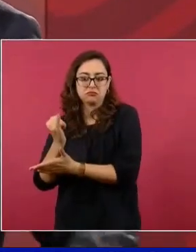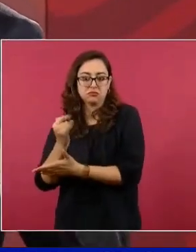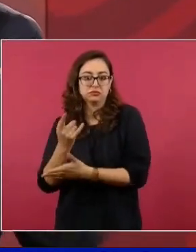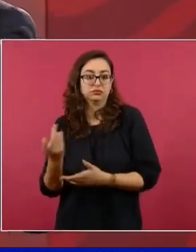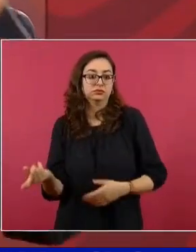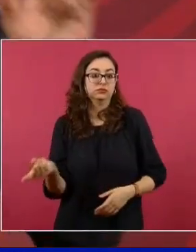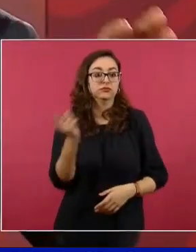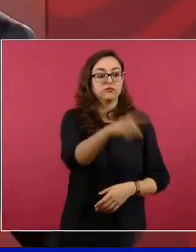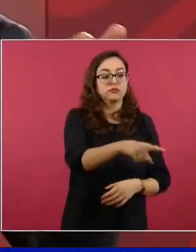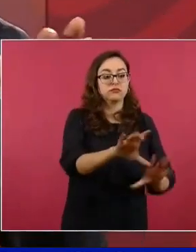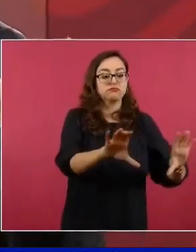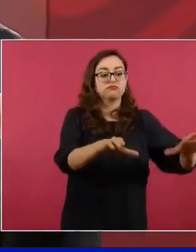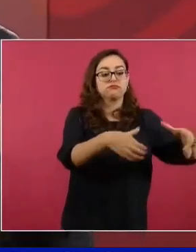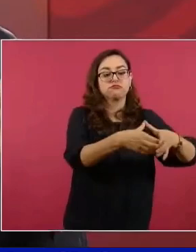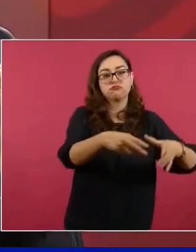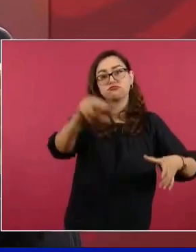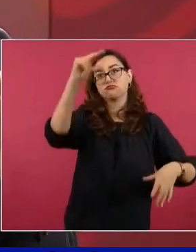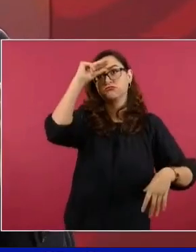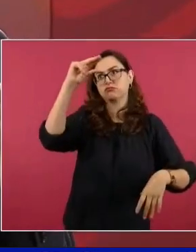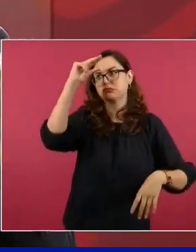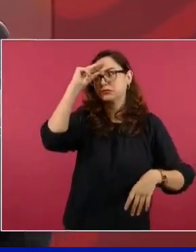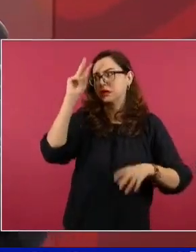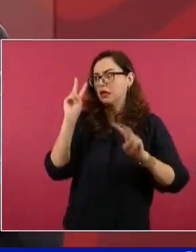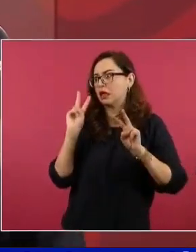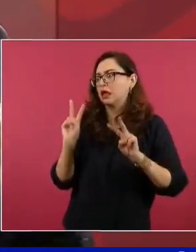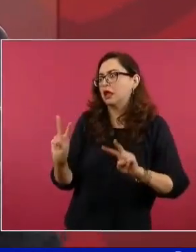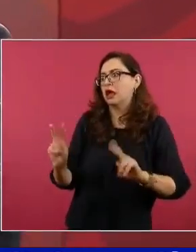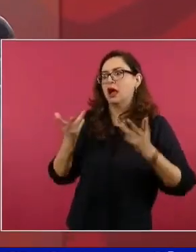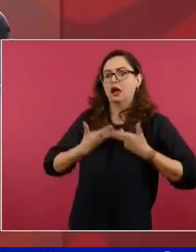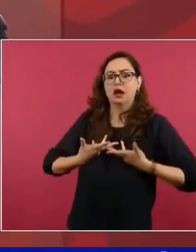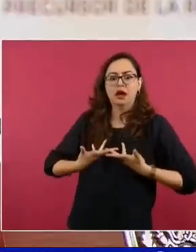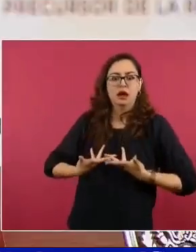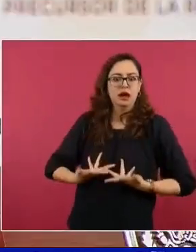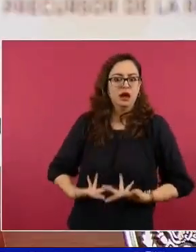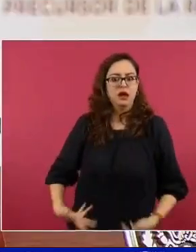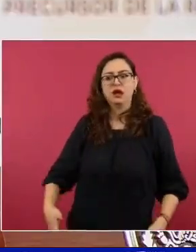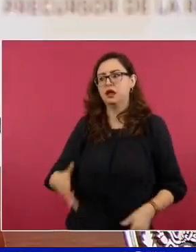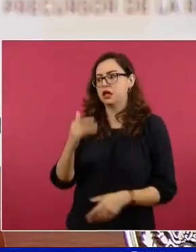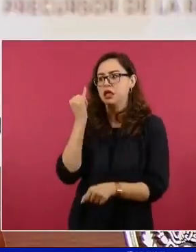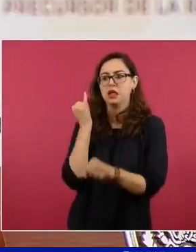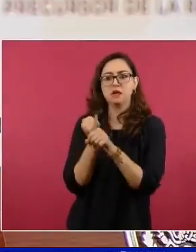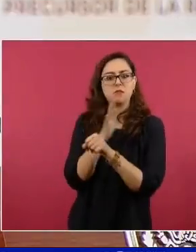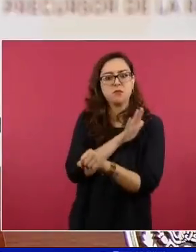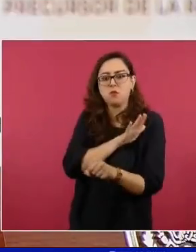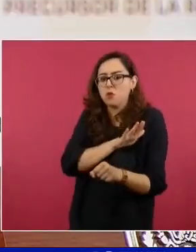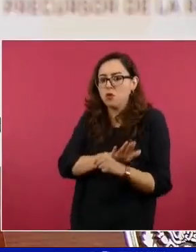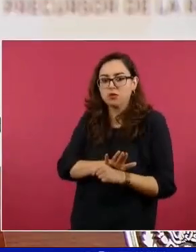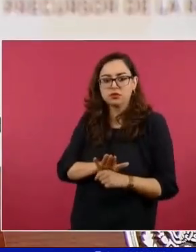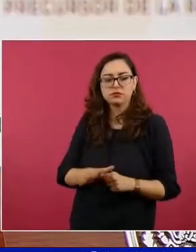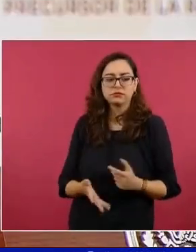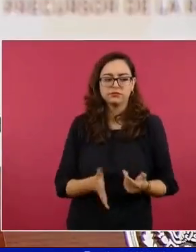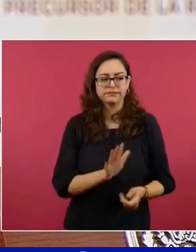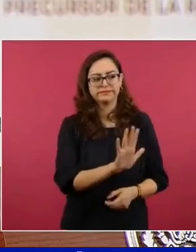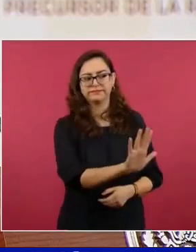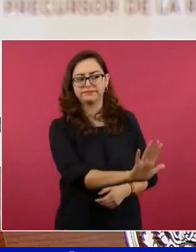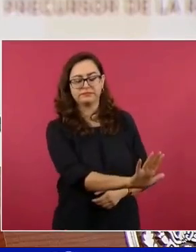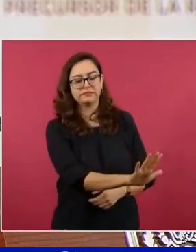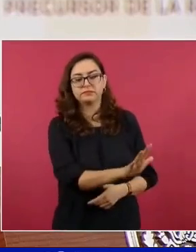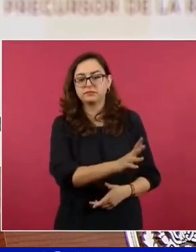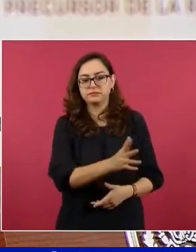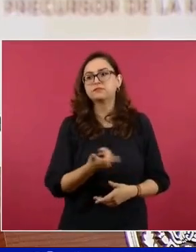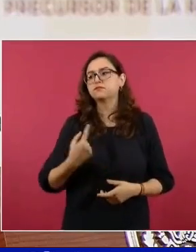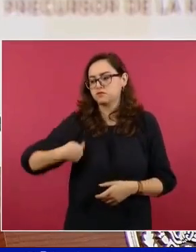Ellos tienen otras fórmulas, pero nosotros nos ha funcionado, porque sí es un